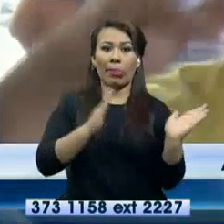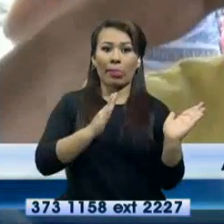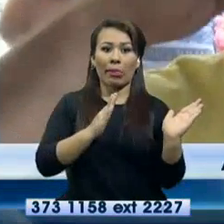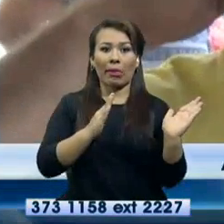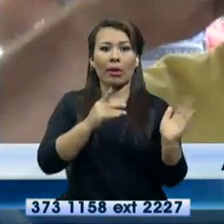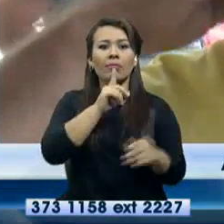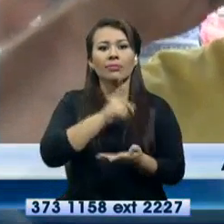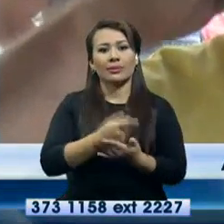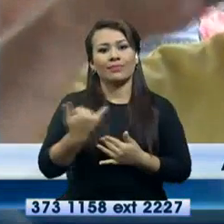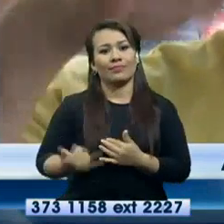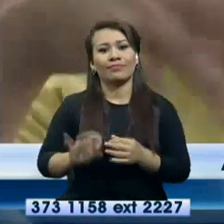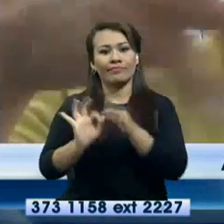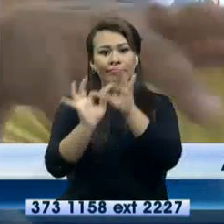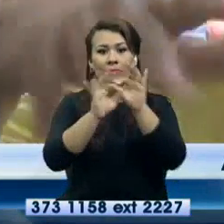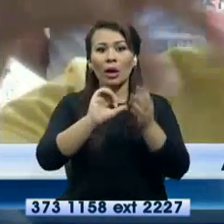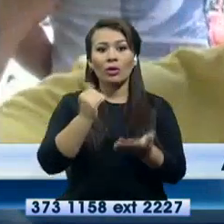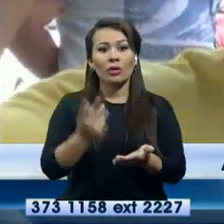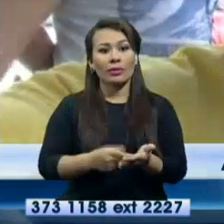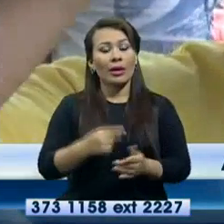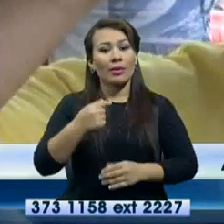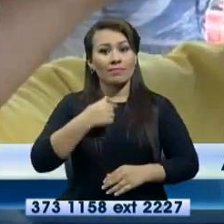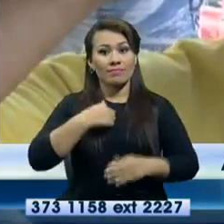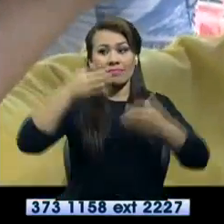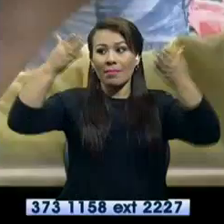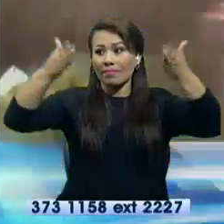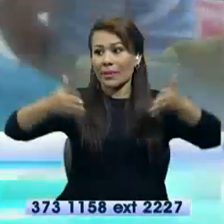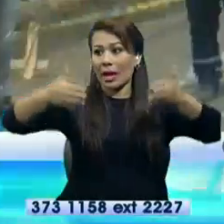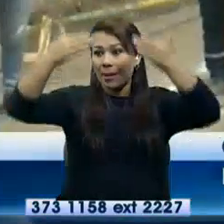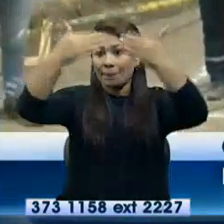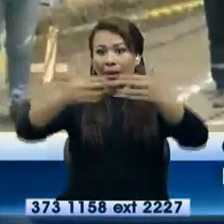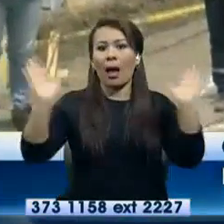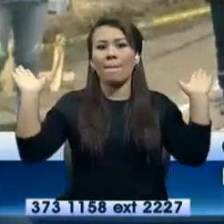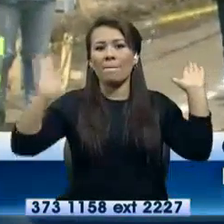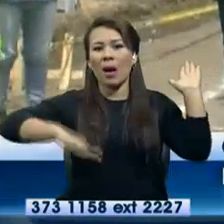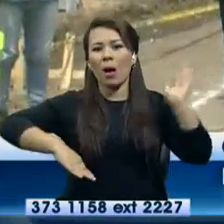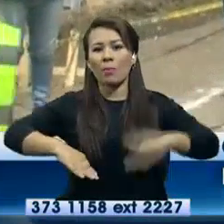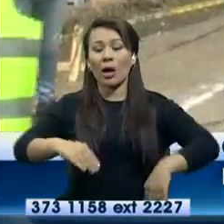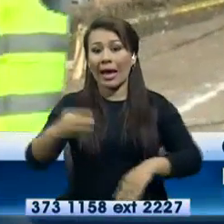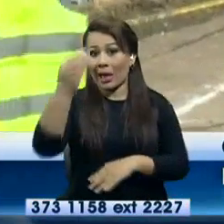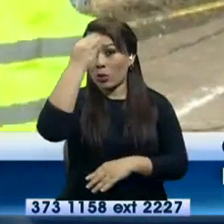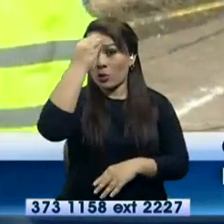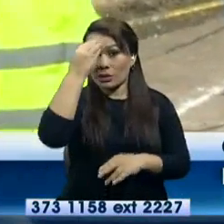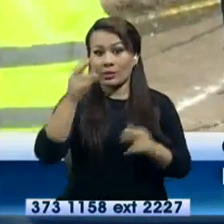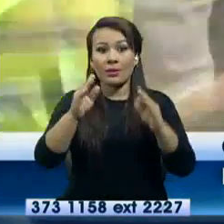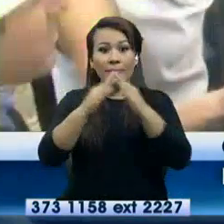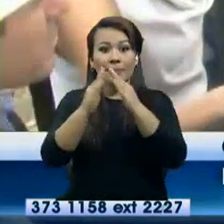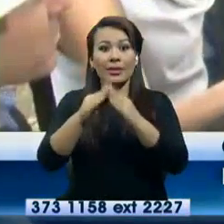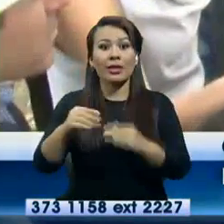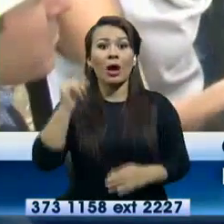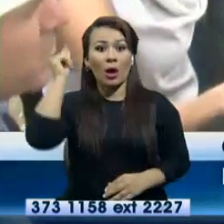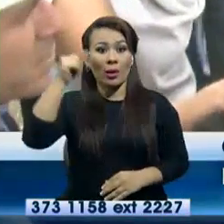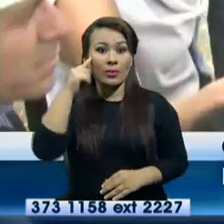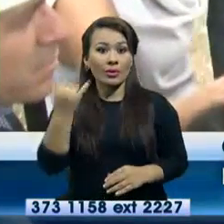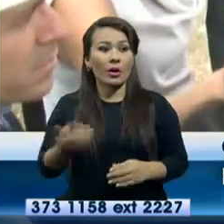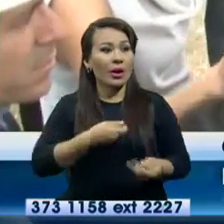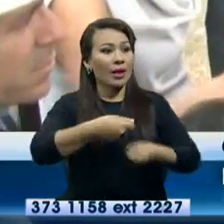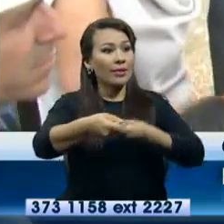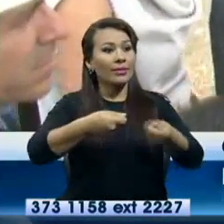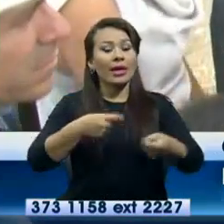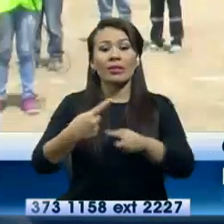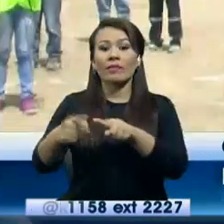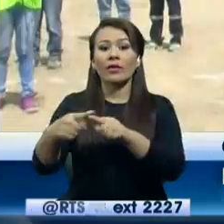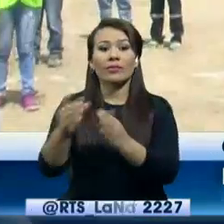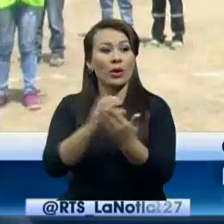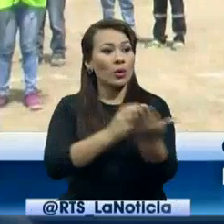se partió todita y se cayeron las paredes. En educación y vivienda, el gobierno ya asignó recursos durante la